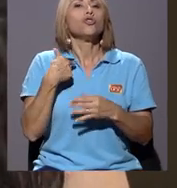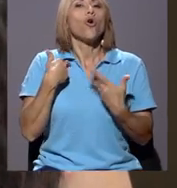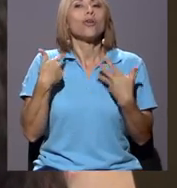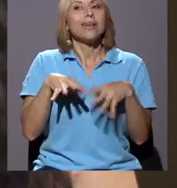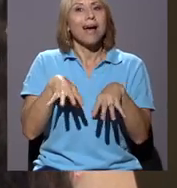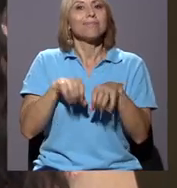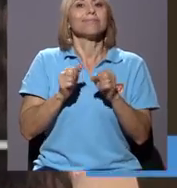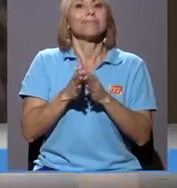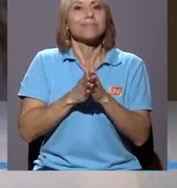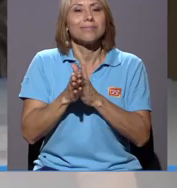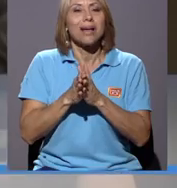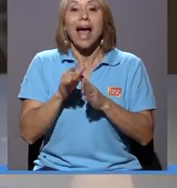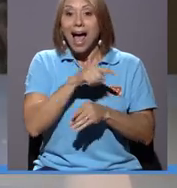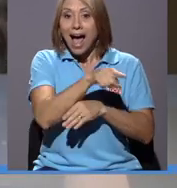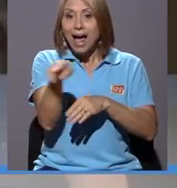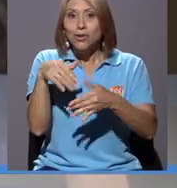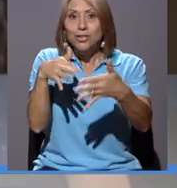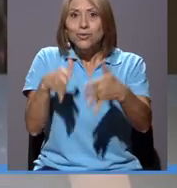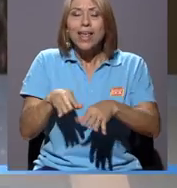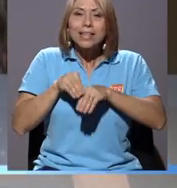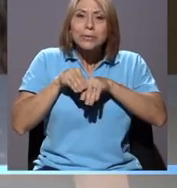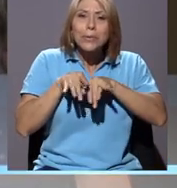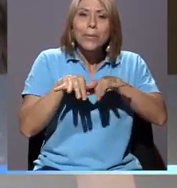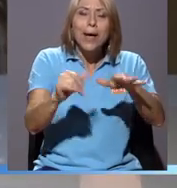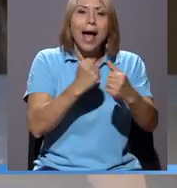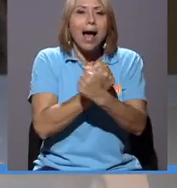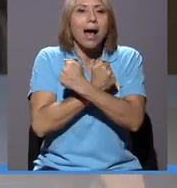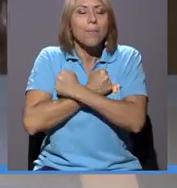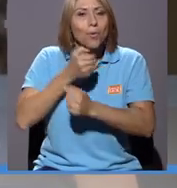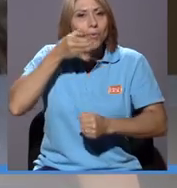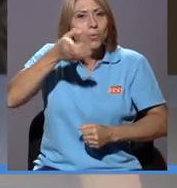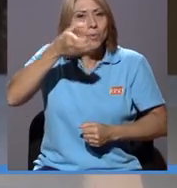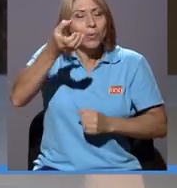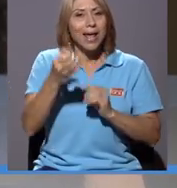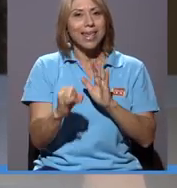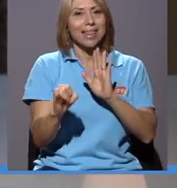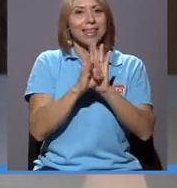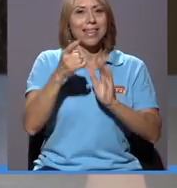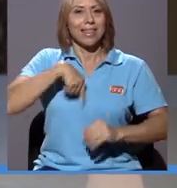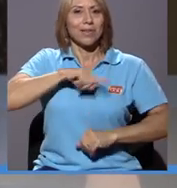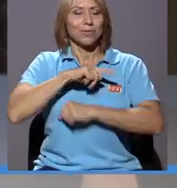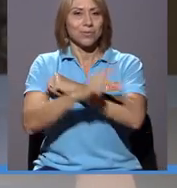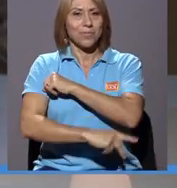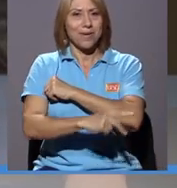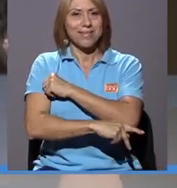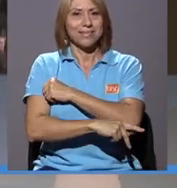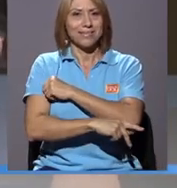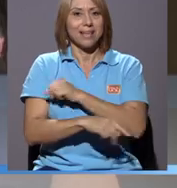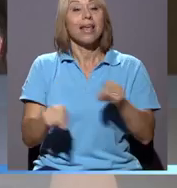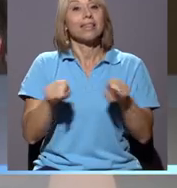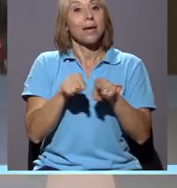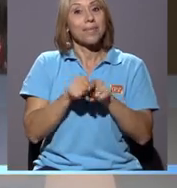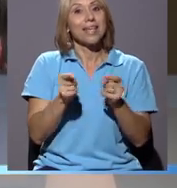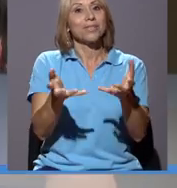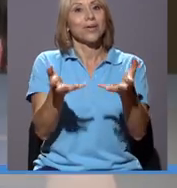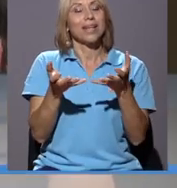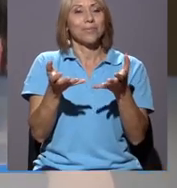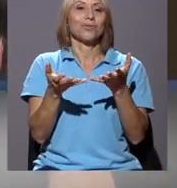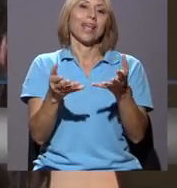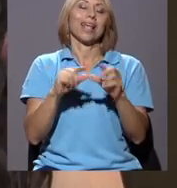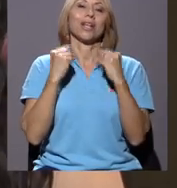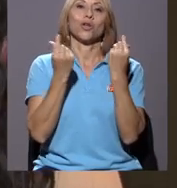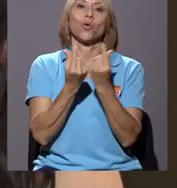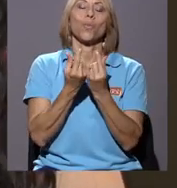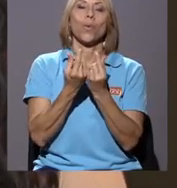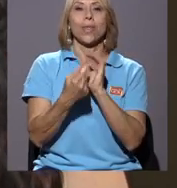estudiantes más amor por la cultura, por la identidad de nuestro país, y eso es lo que buscamos transmitir también en el grupo de proyección folclórica Nuestra